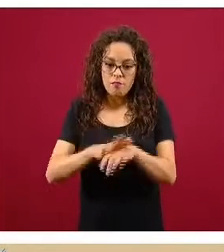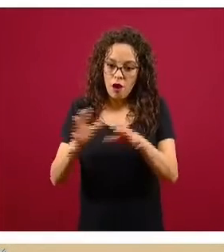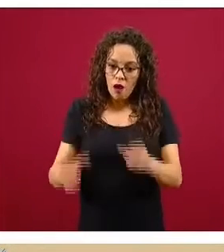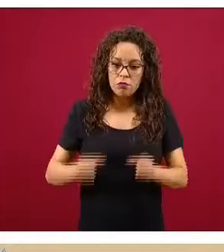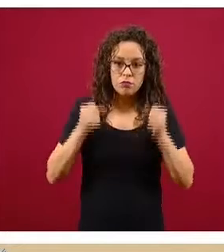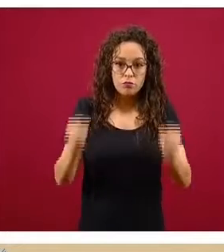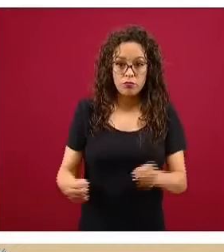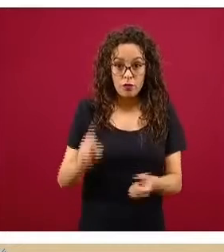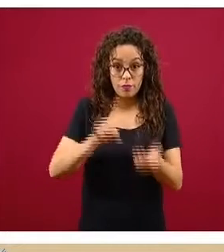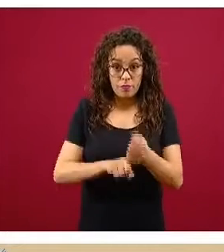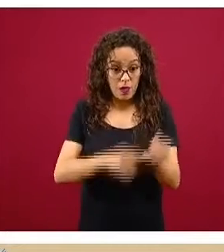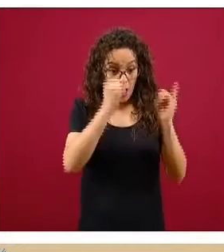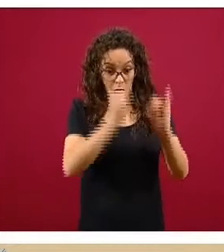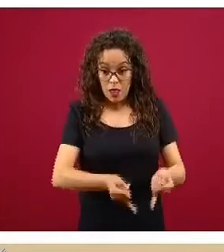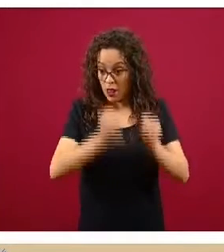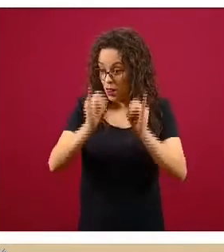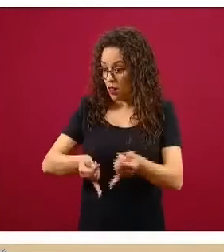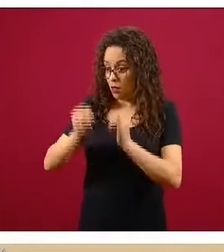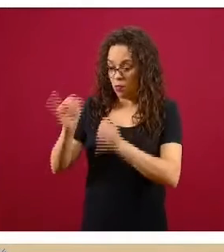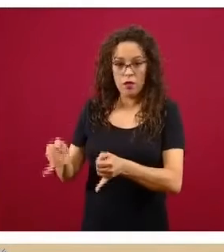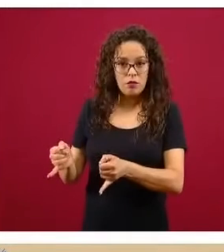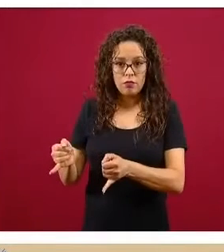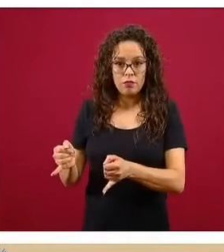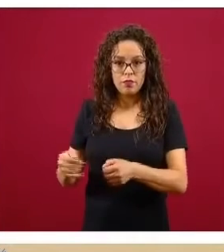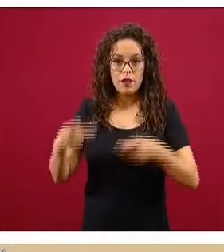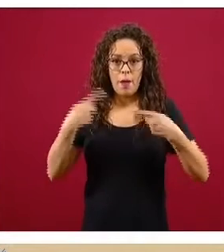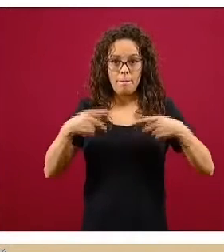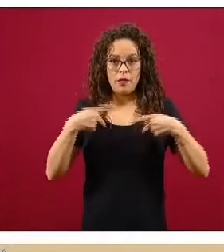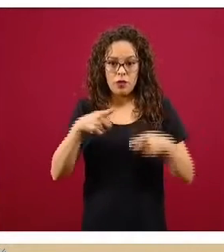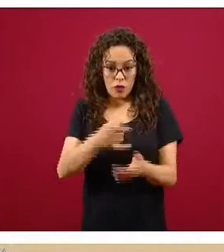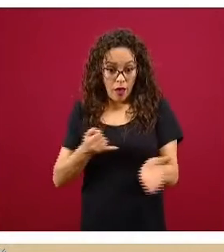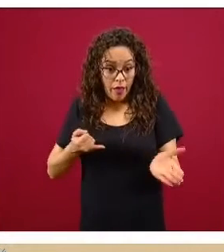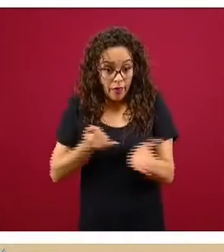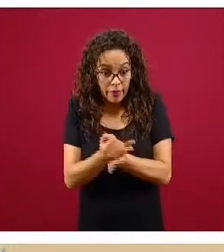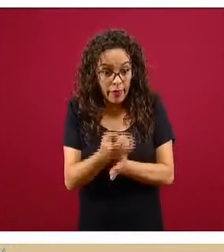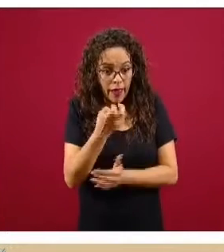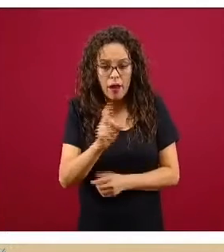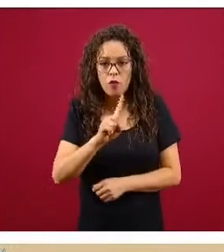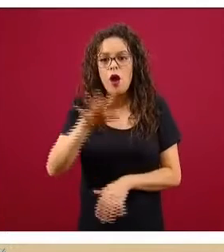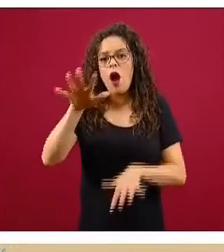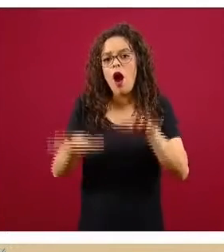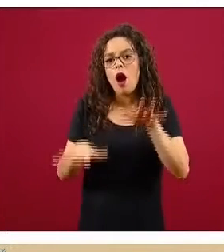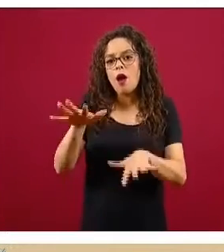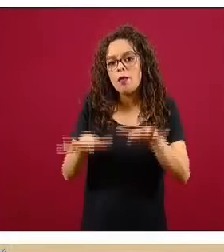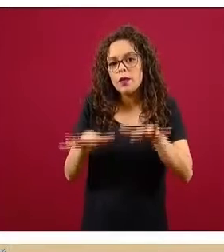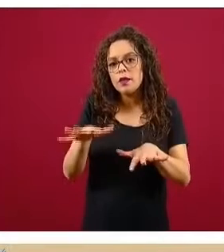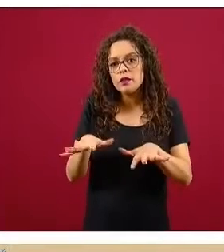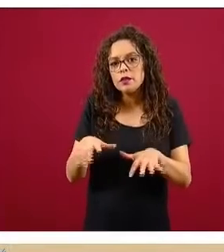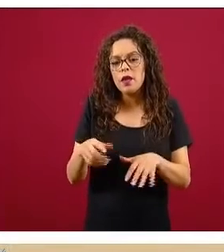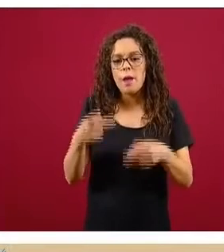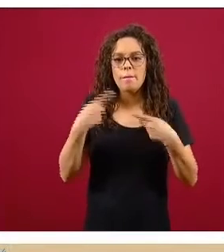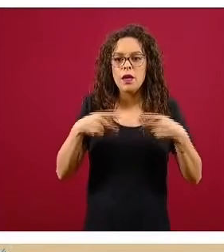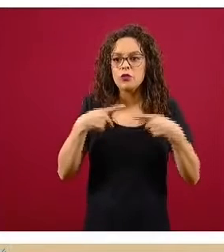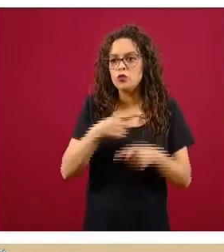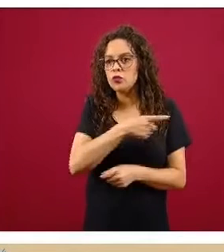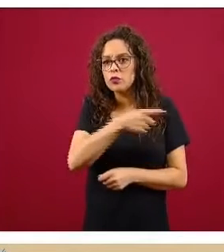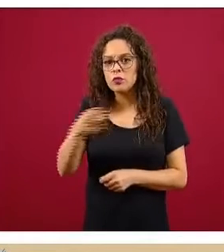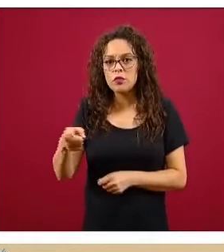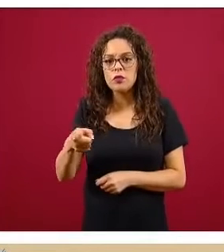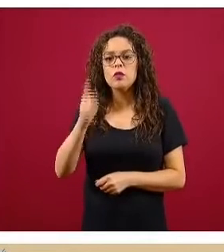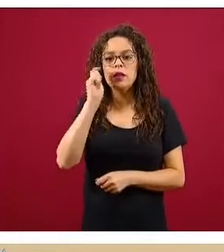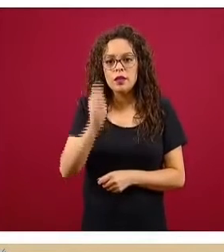son hábitos que la gente decide, muchos de esos son o se deciden o se promueven